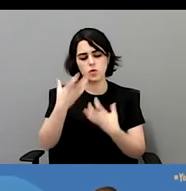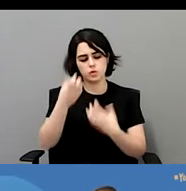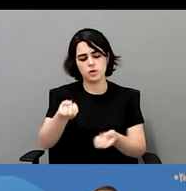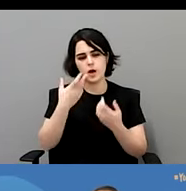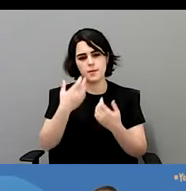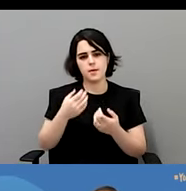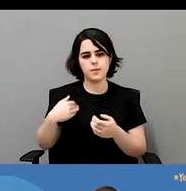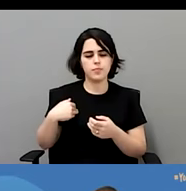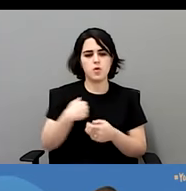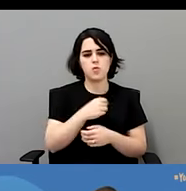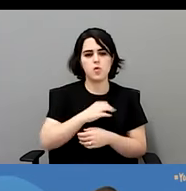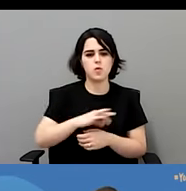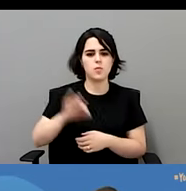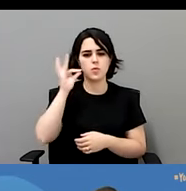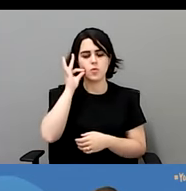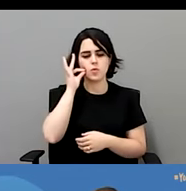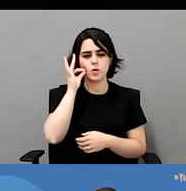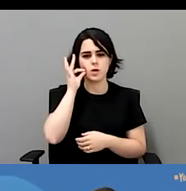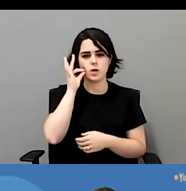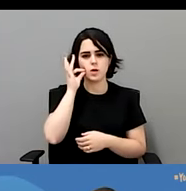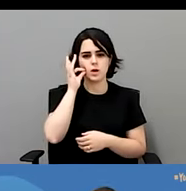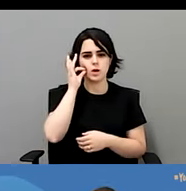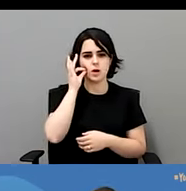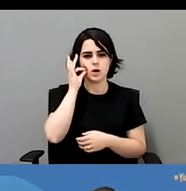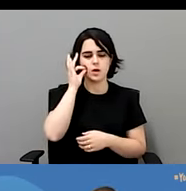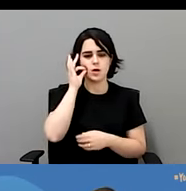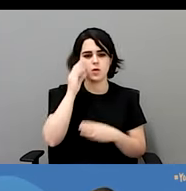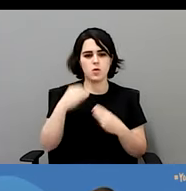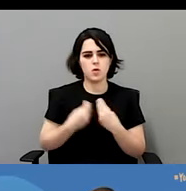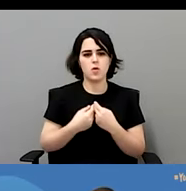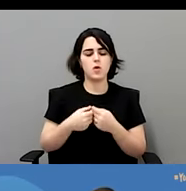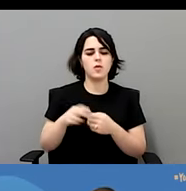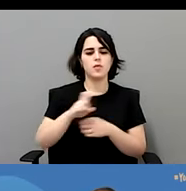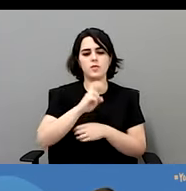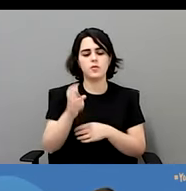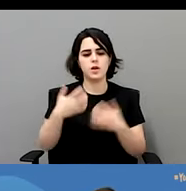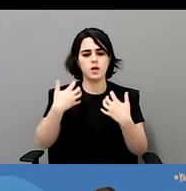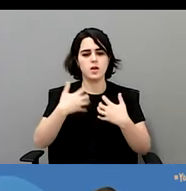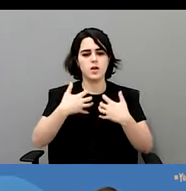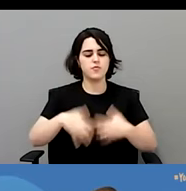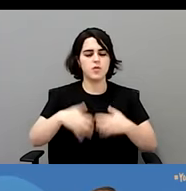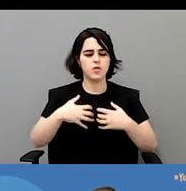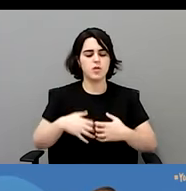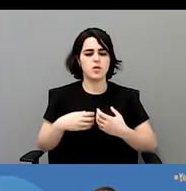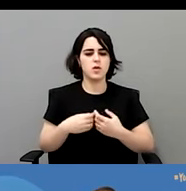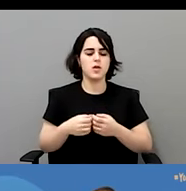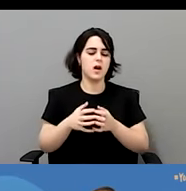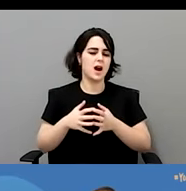mujer feminista con diversidad funcional física con